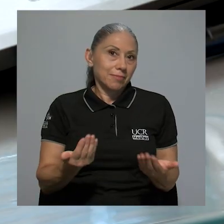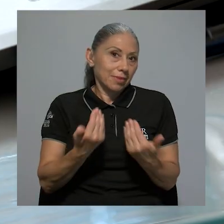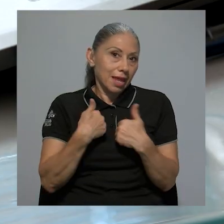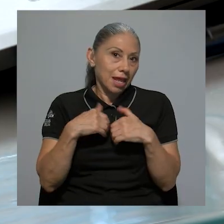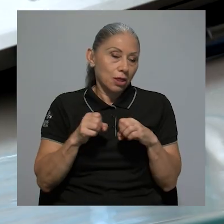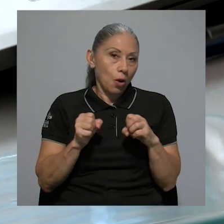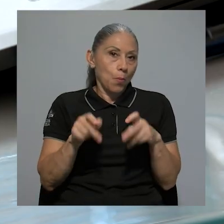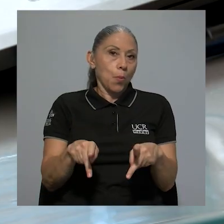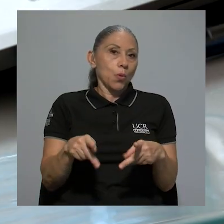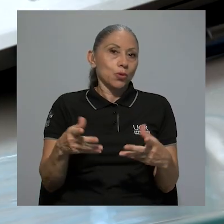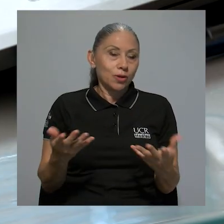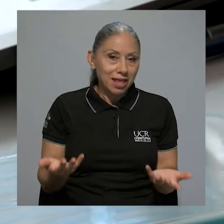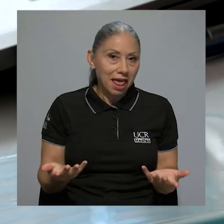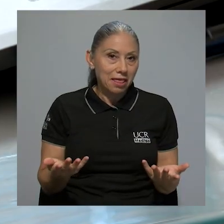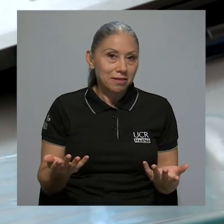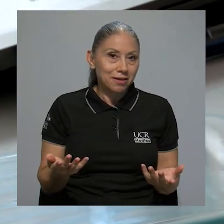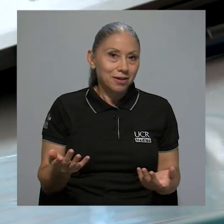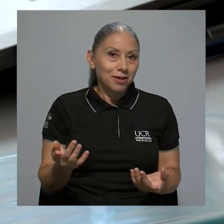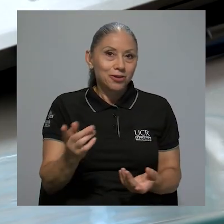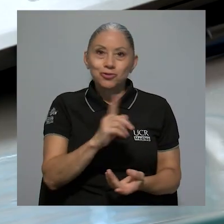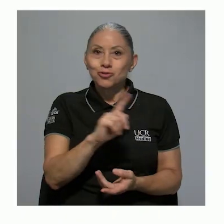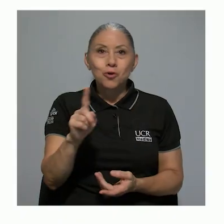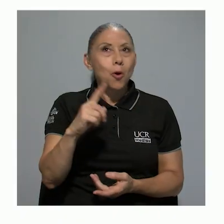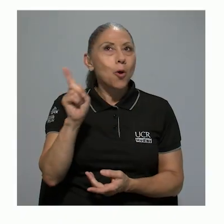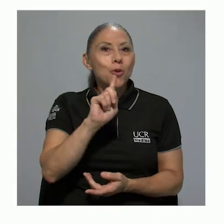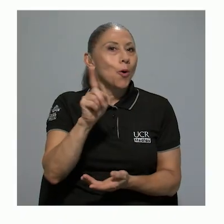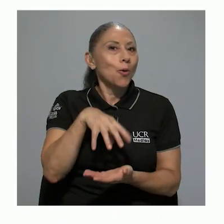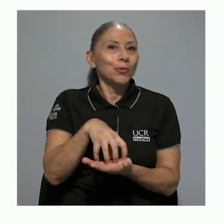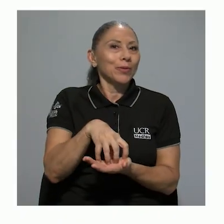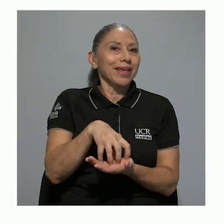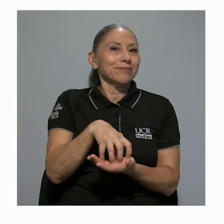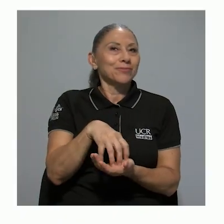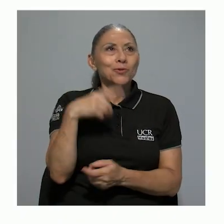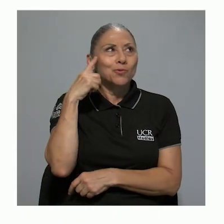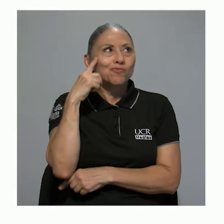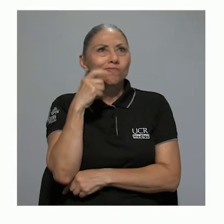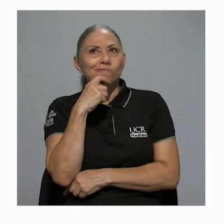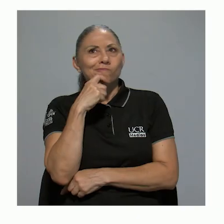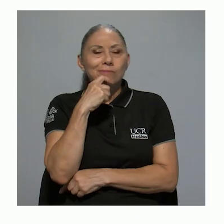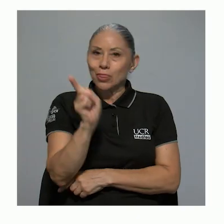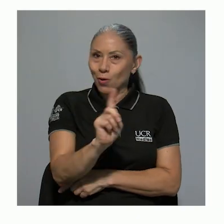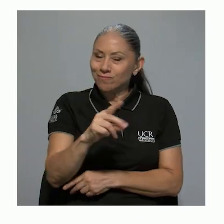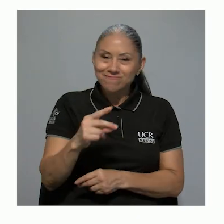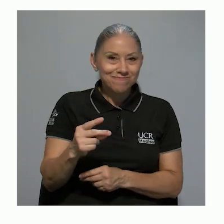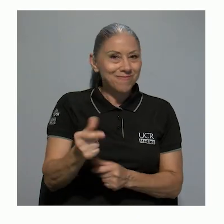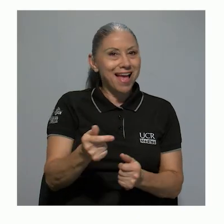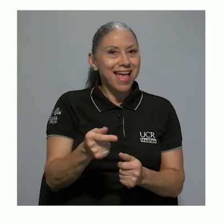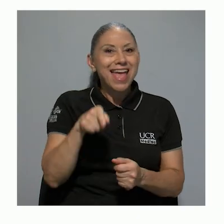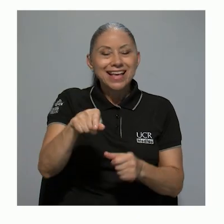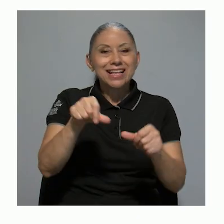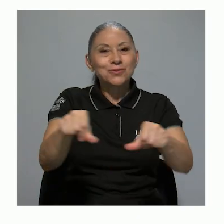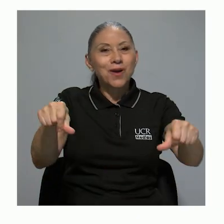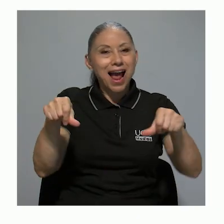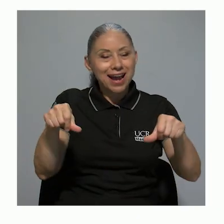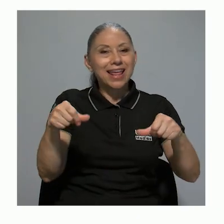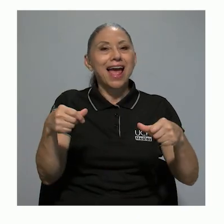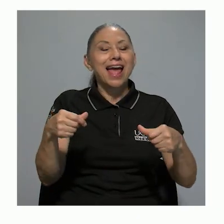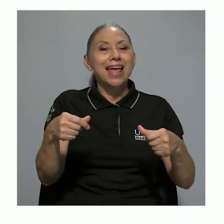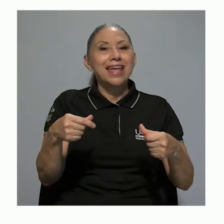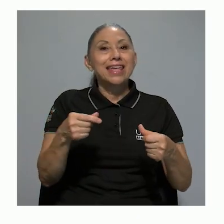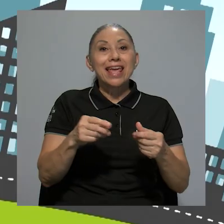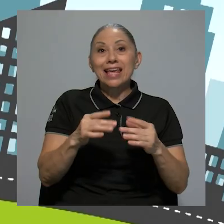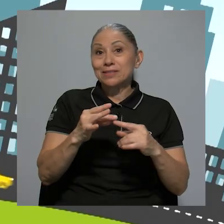teniendo la oportunidad, digamos que no lo pensé dos veces, ¿verdad? Es un área en la que yo creo que sobre todo en la parte